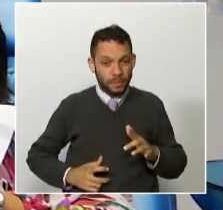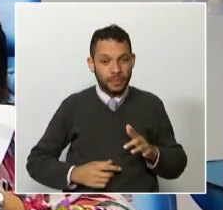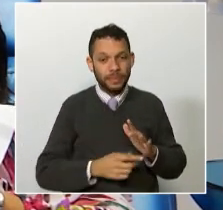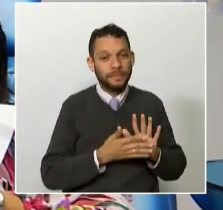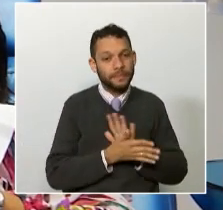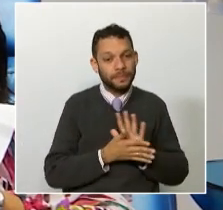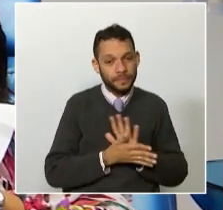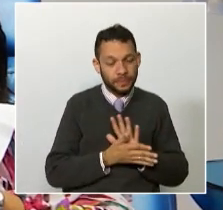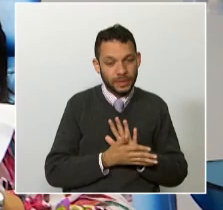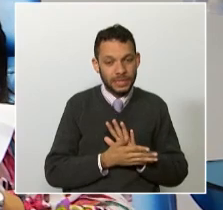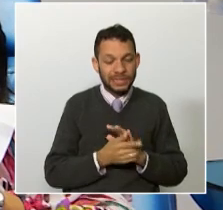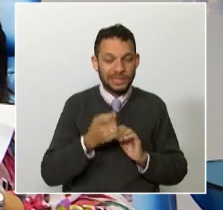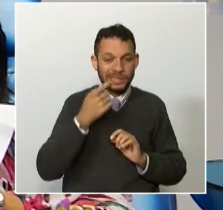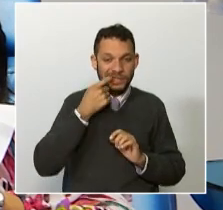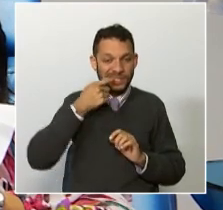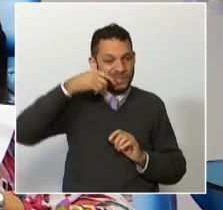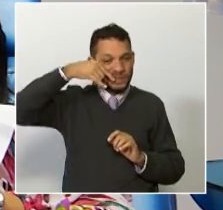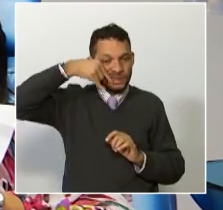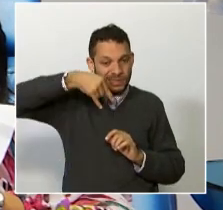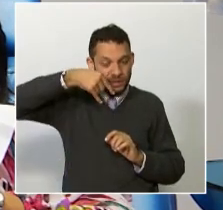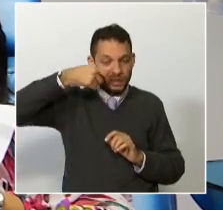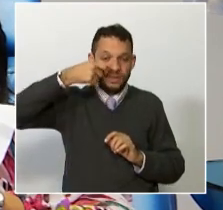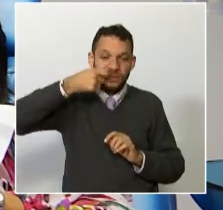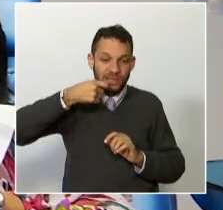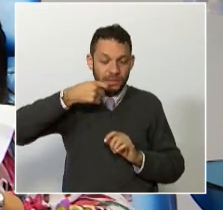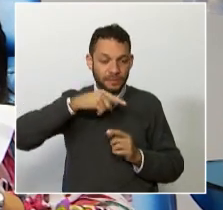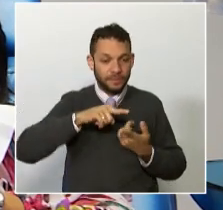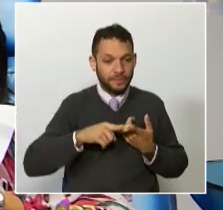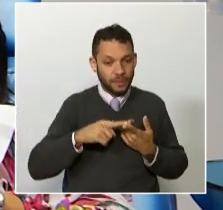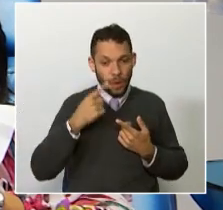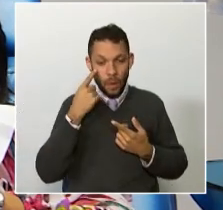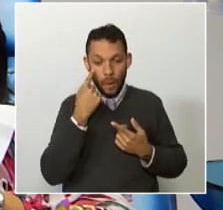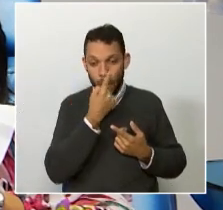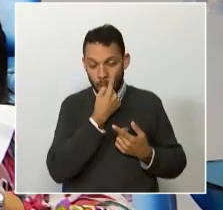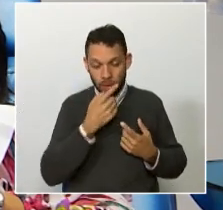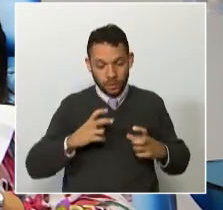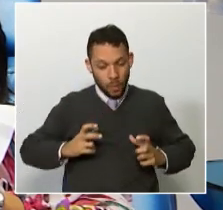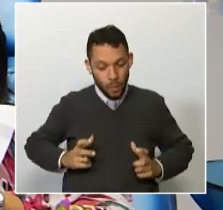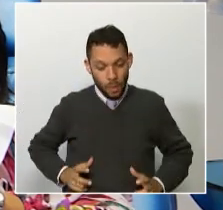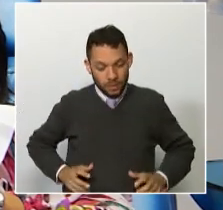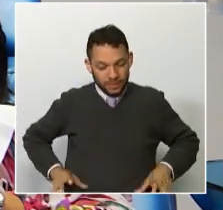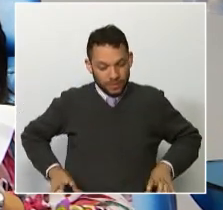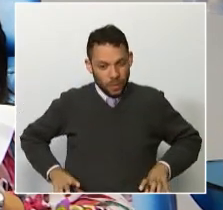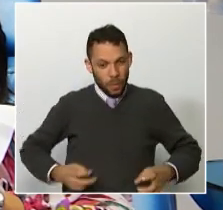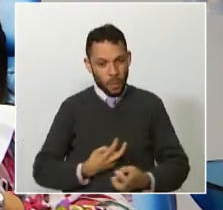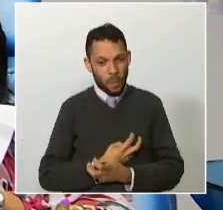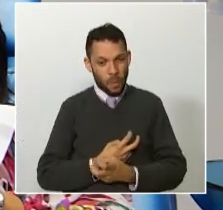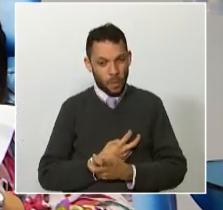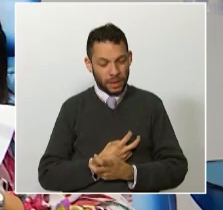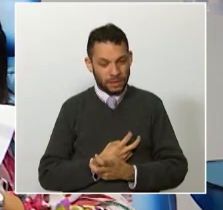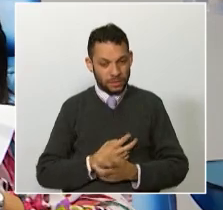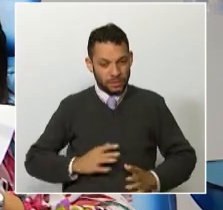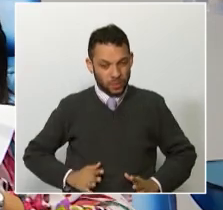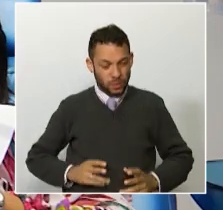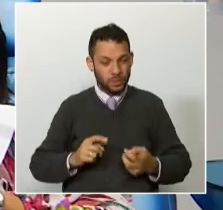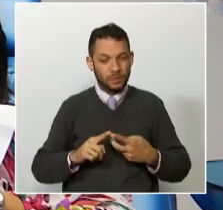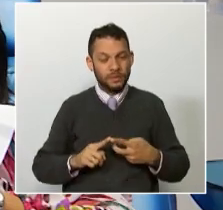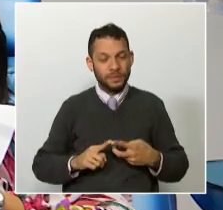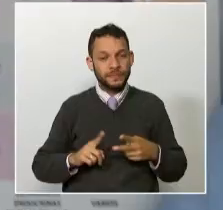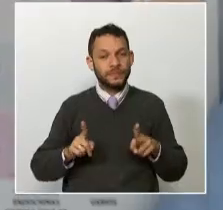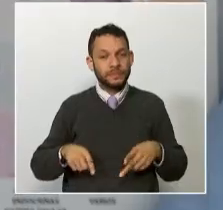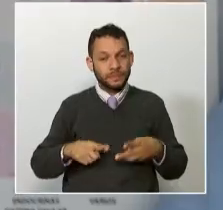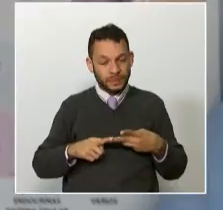dijimos, el canino se me relaciona con el ojo, con la cadera y con eso. Entonces, si hay una pequeña